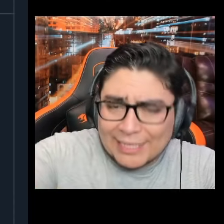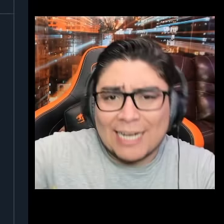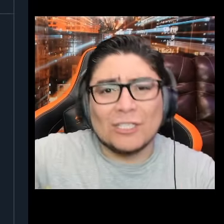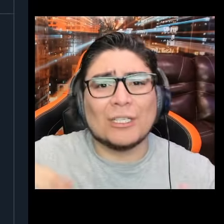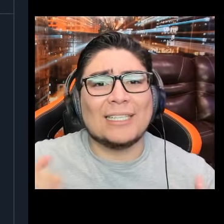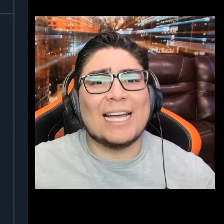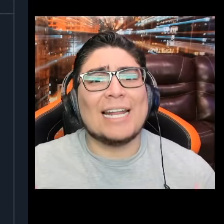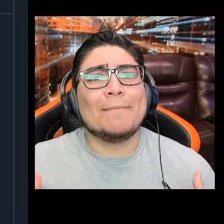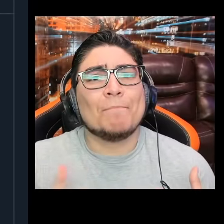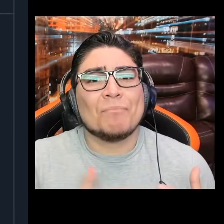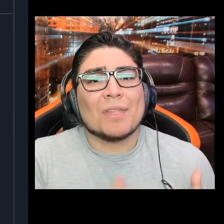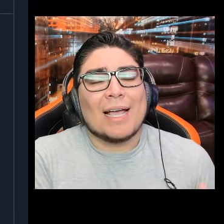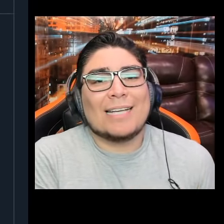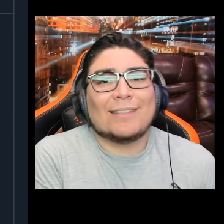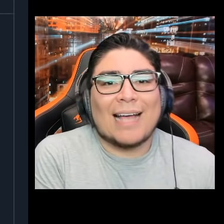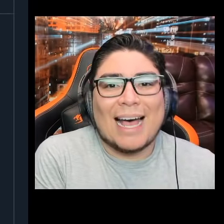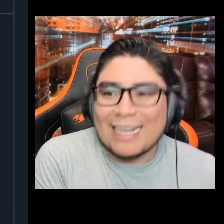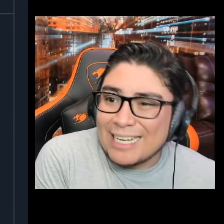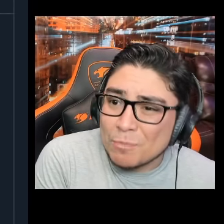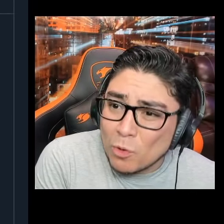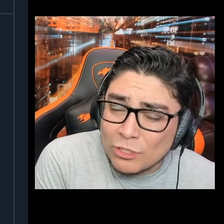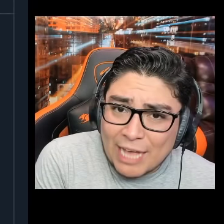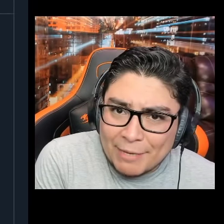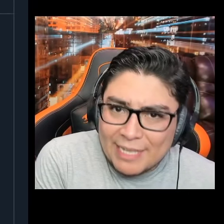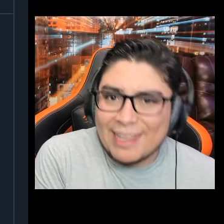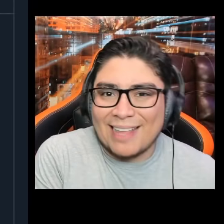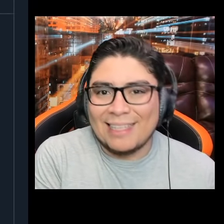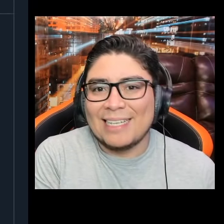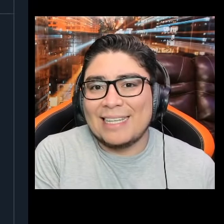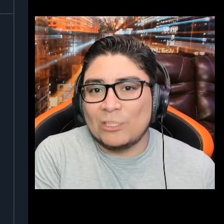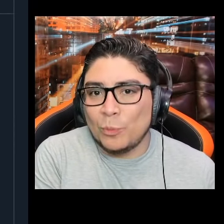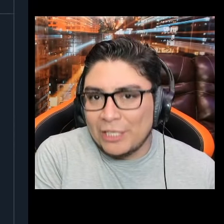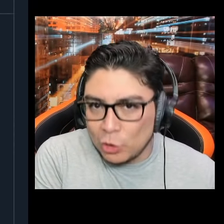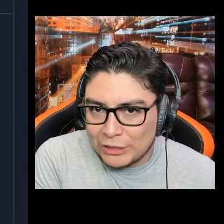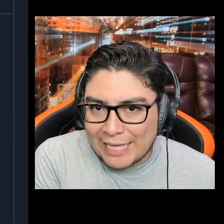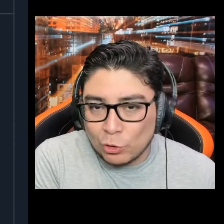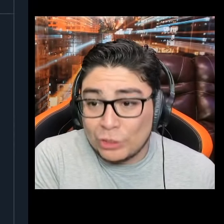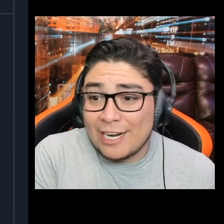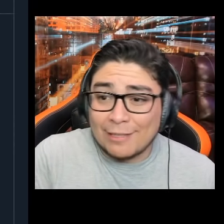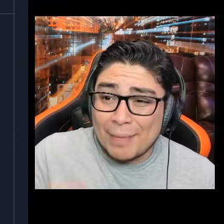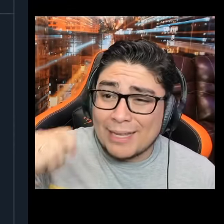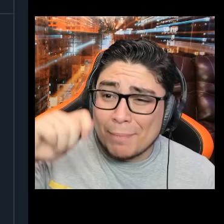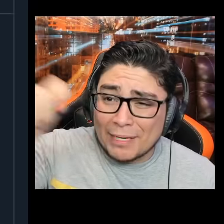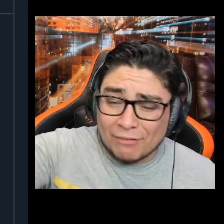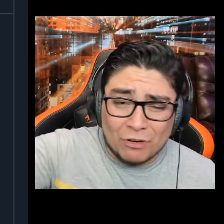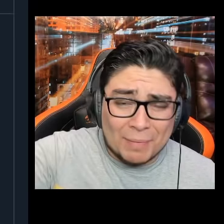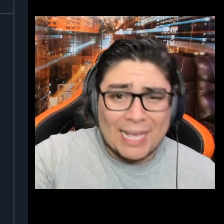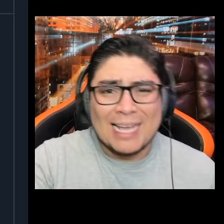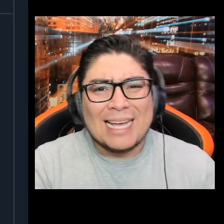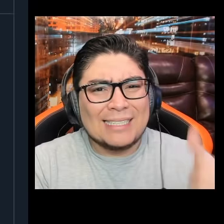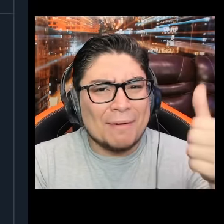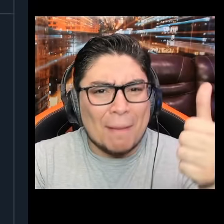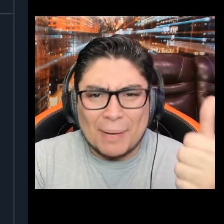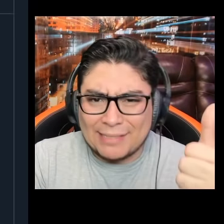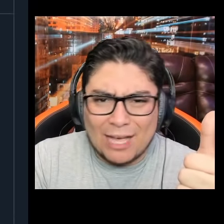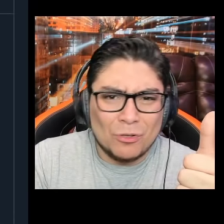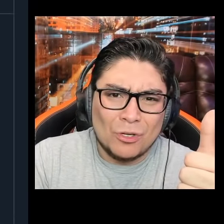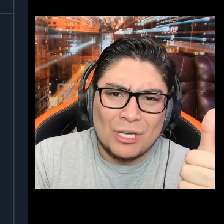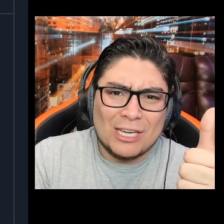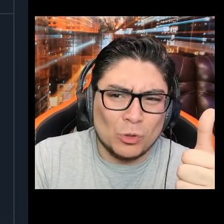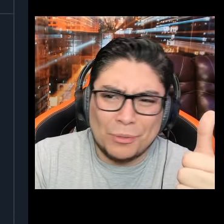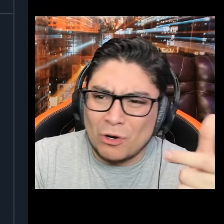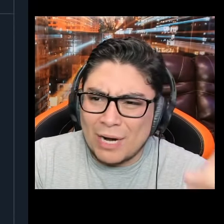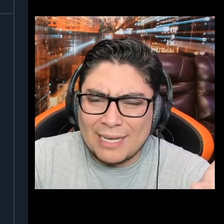estatales los que tienen esta responsabilidad de subir los datos directamente a la plataforma ya había pasado